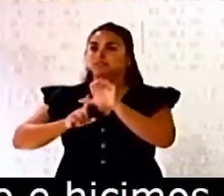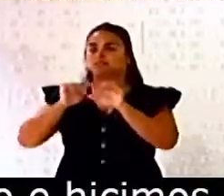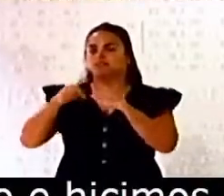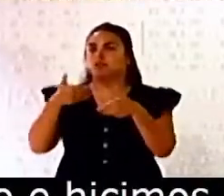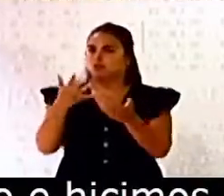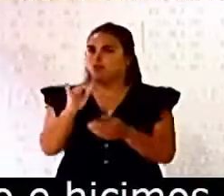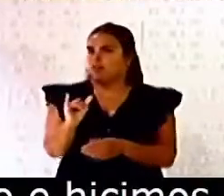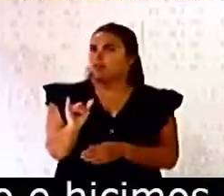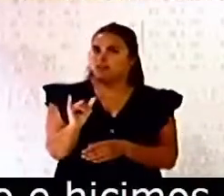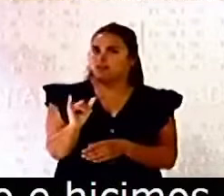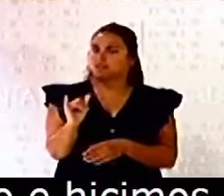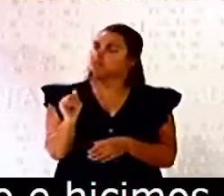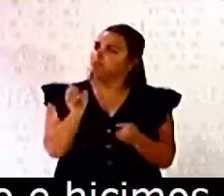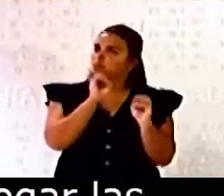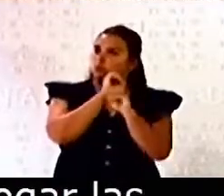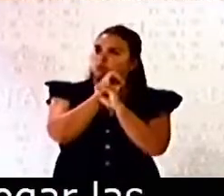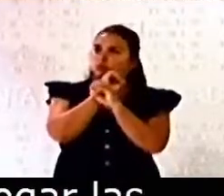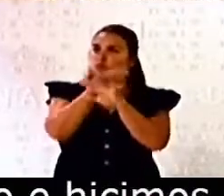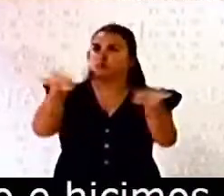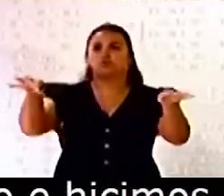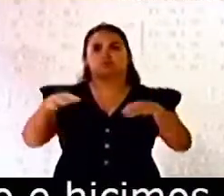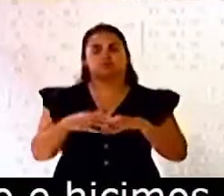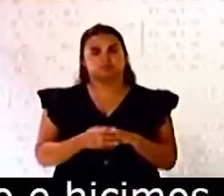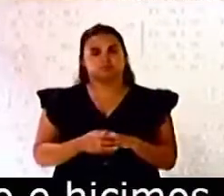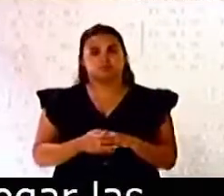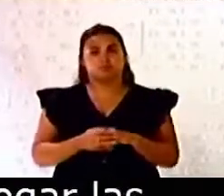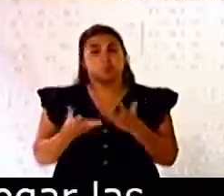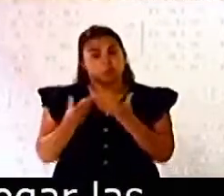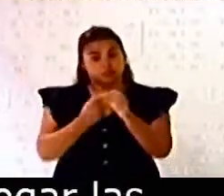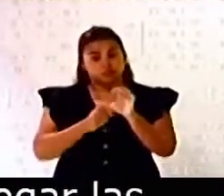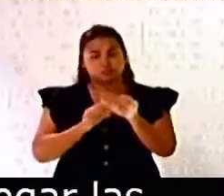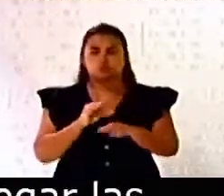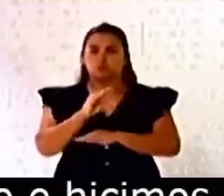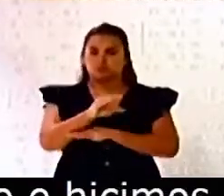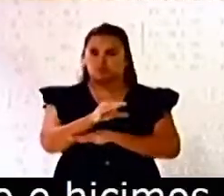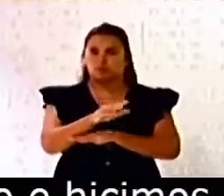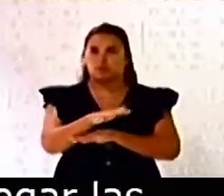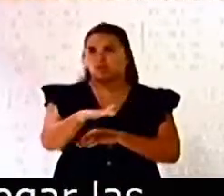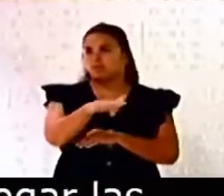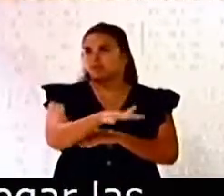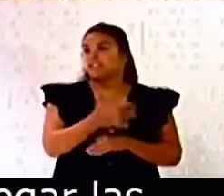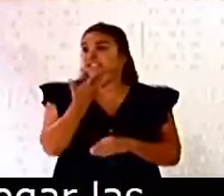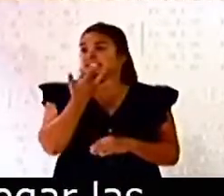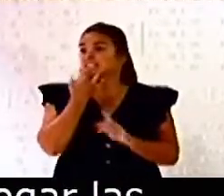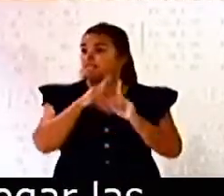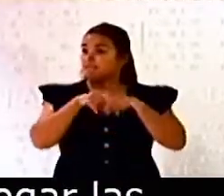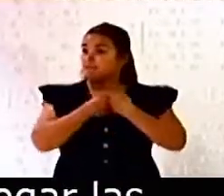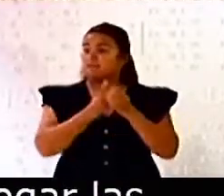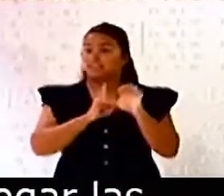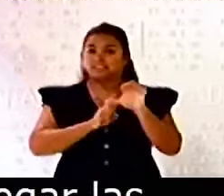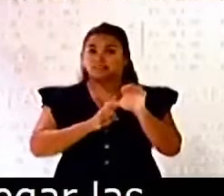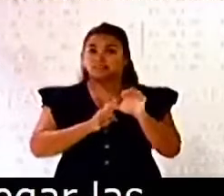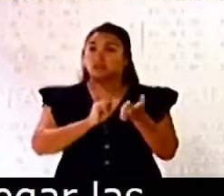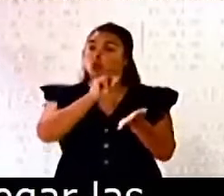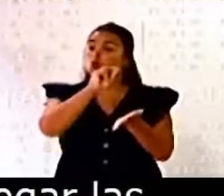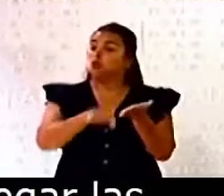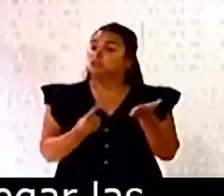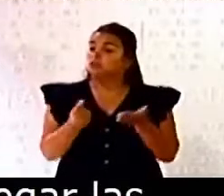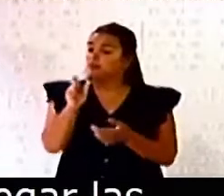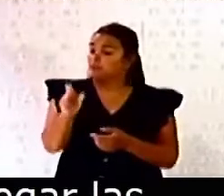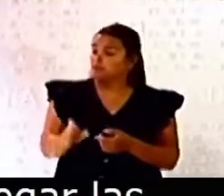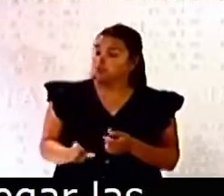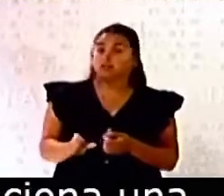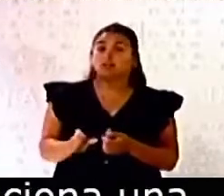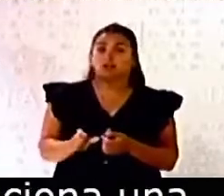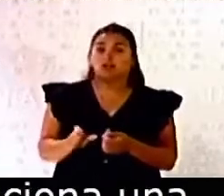ayudas, que la Junta de Extremadura subvenciona una parte cuando una familia extremeña contrata a alguien que